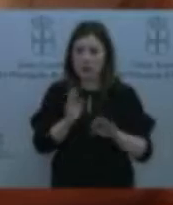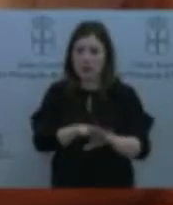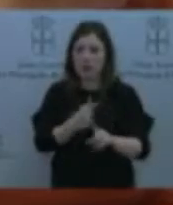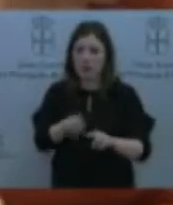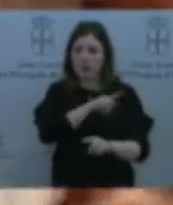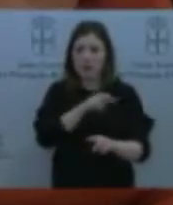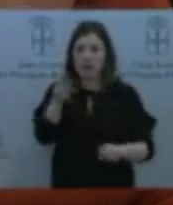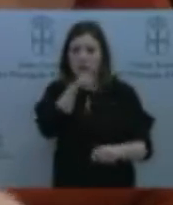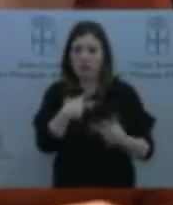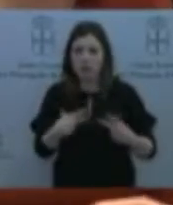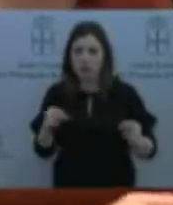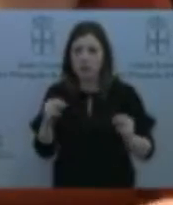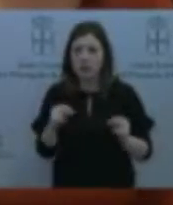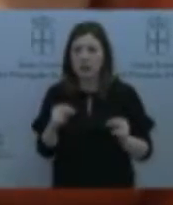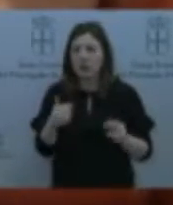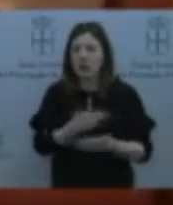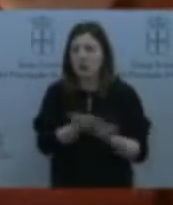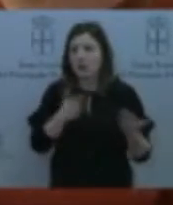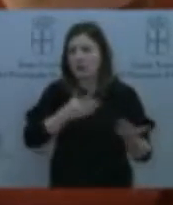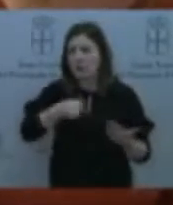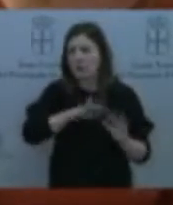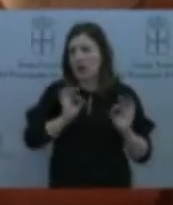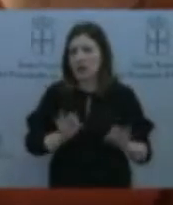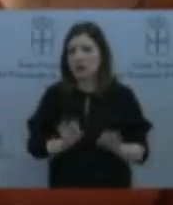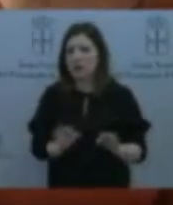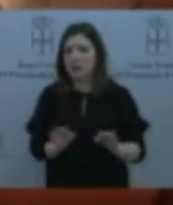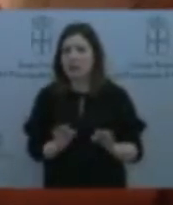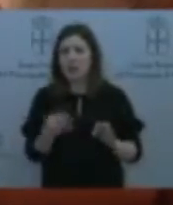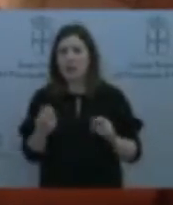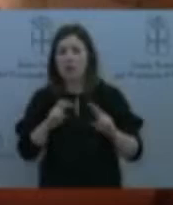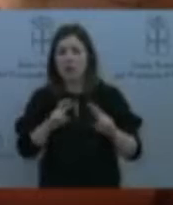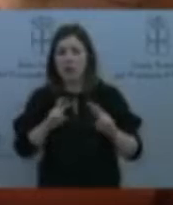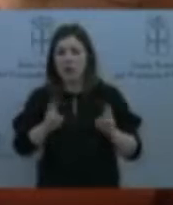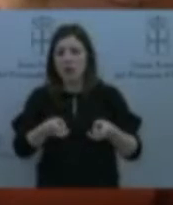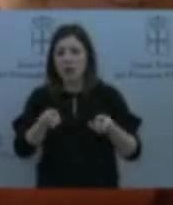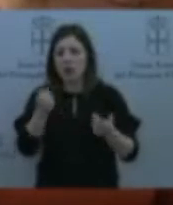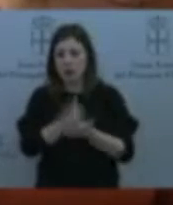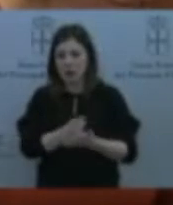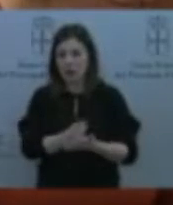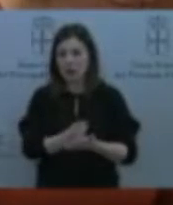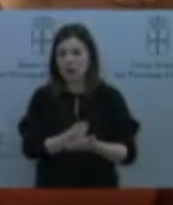oferta, reactívenla, hay una mayoría, dejen de bloquear esa reforma de la ley